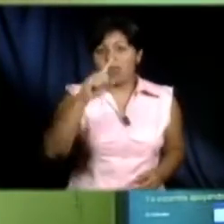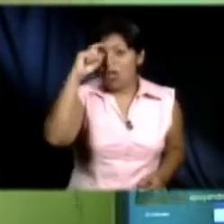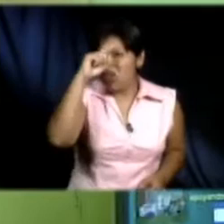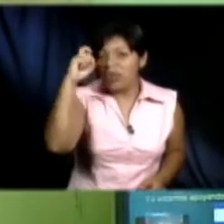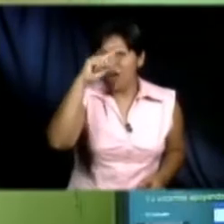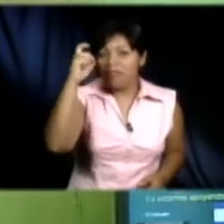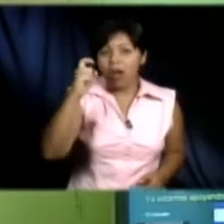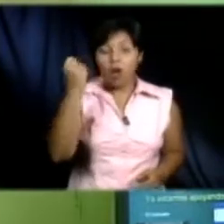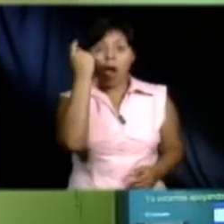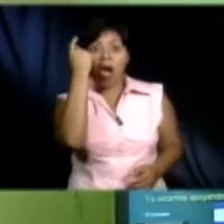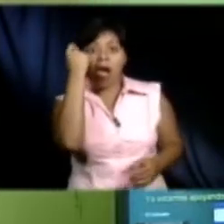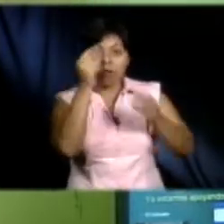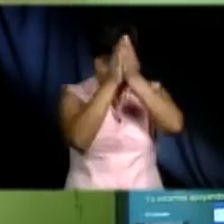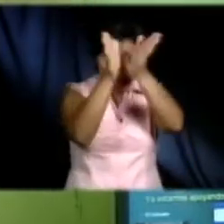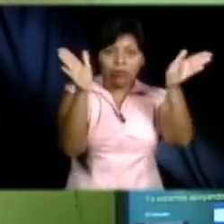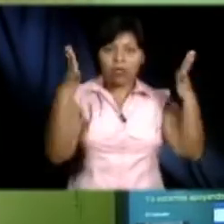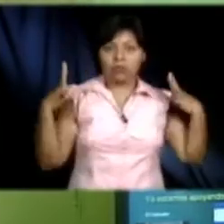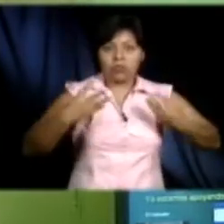que es la sensibilización social.